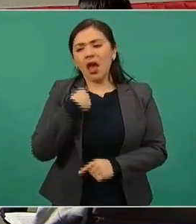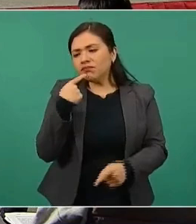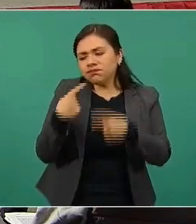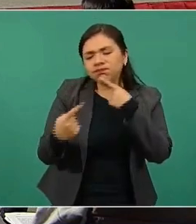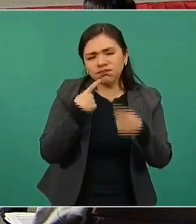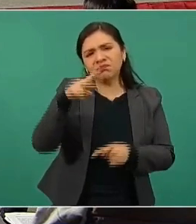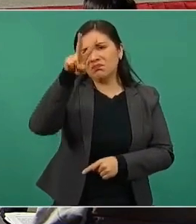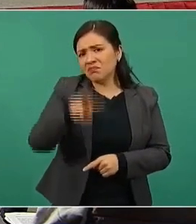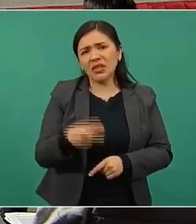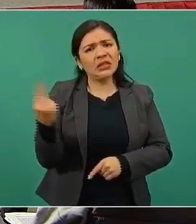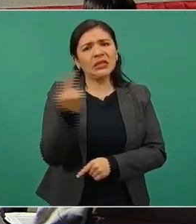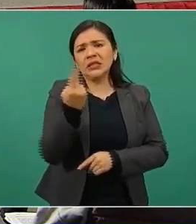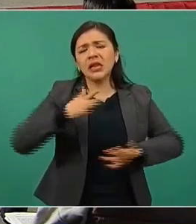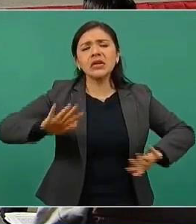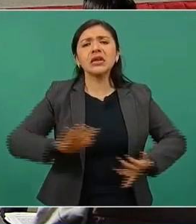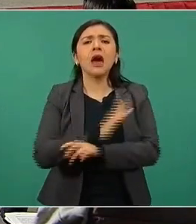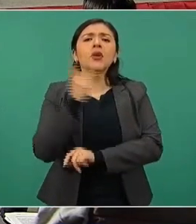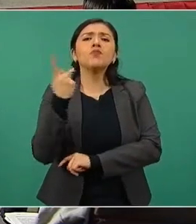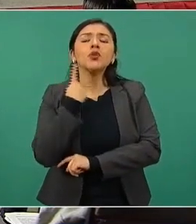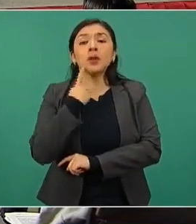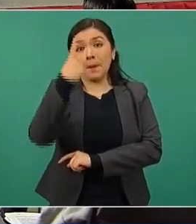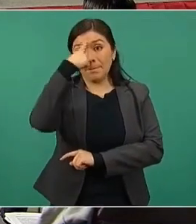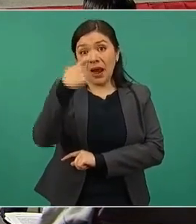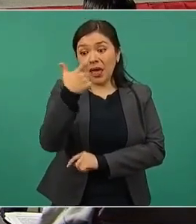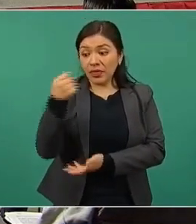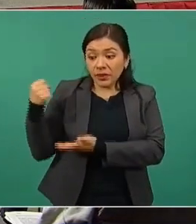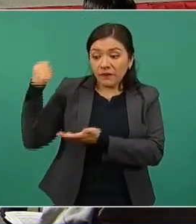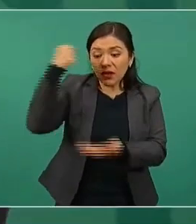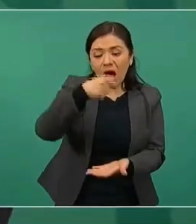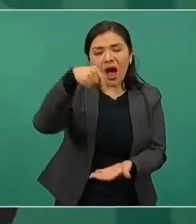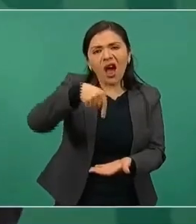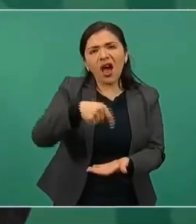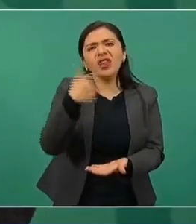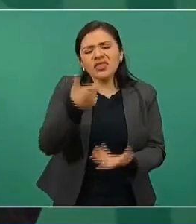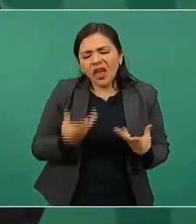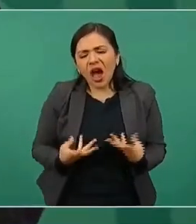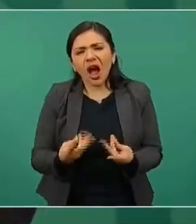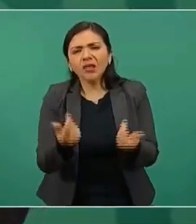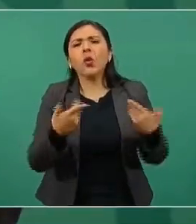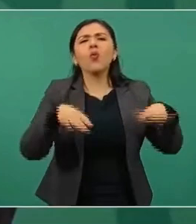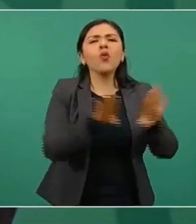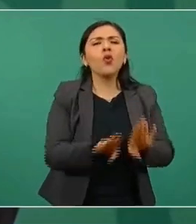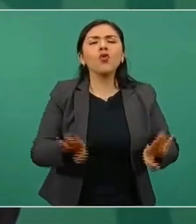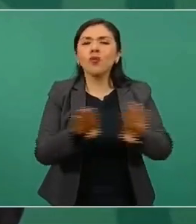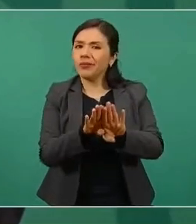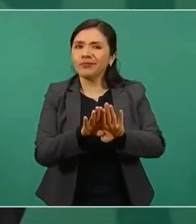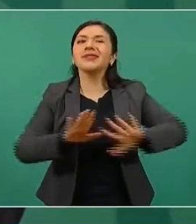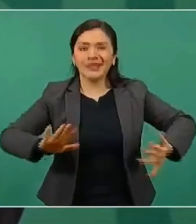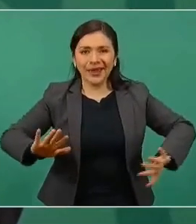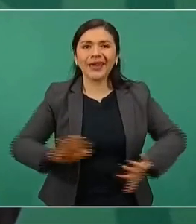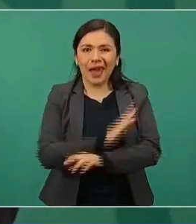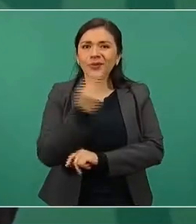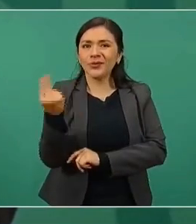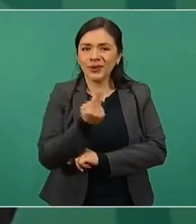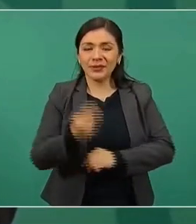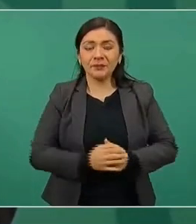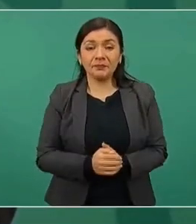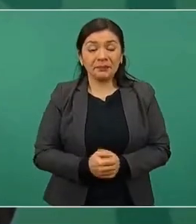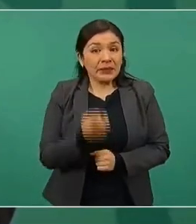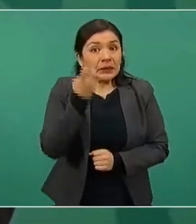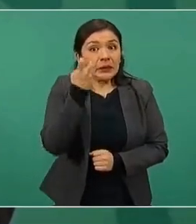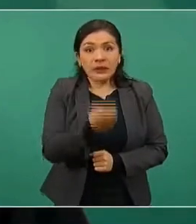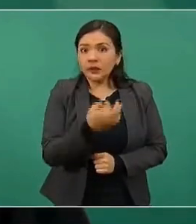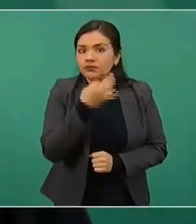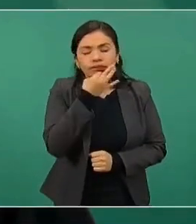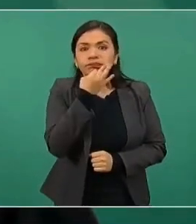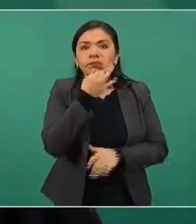la política de la inversión, del direccionamiento de los recursos, y fue inmediato